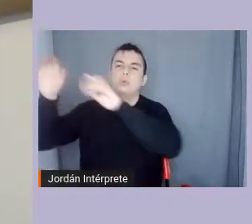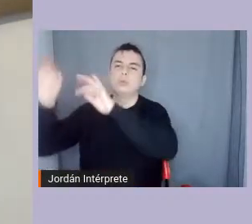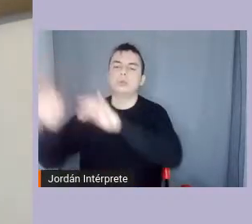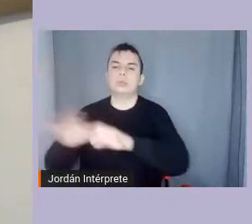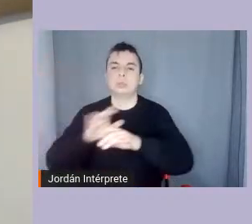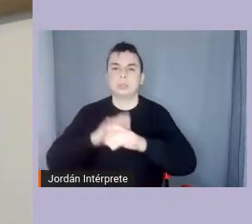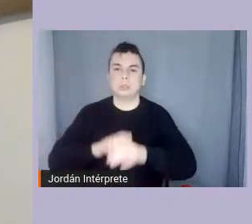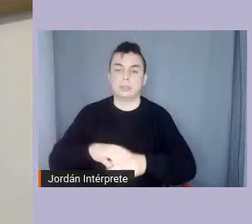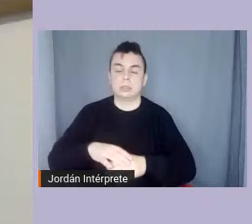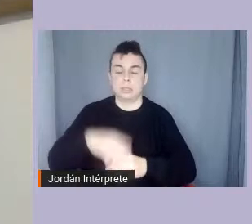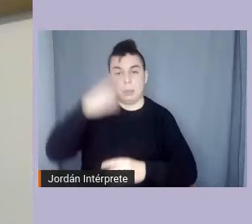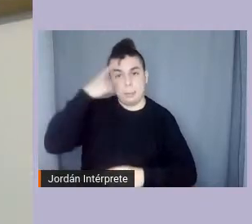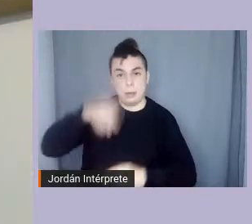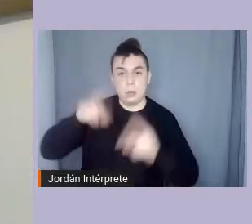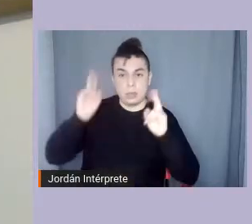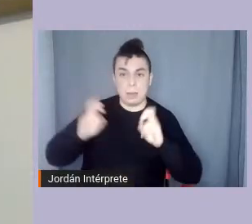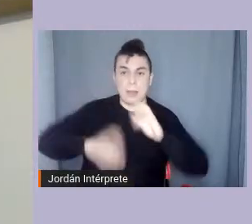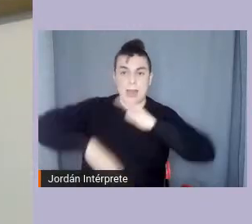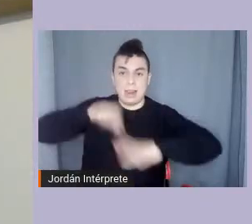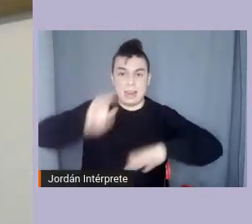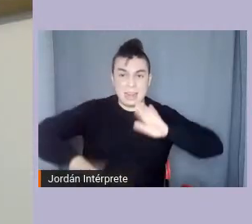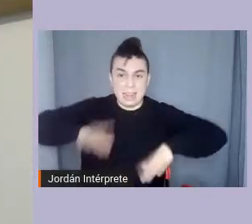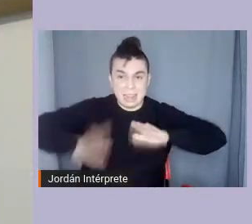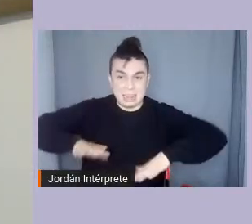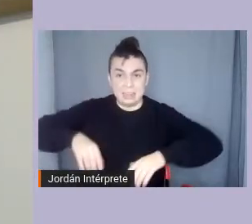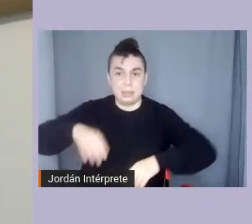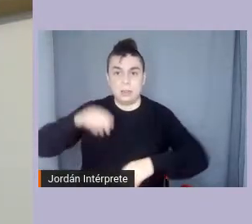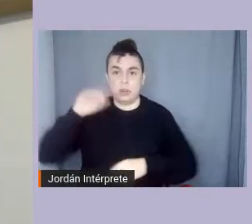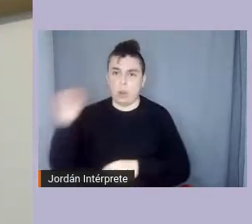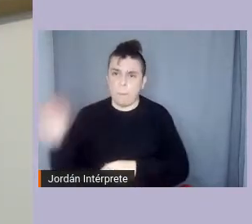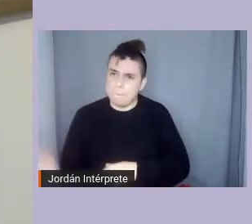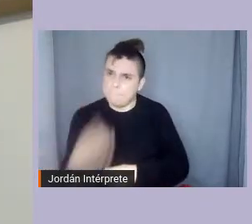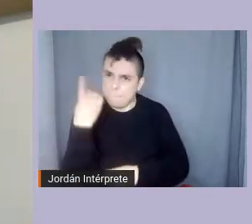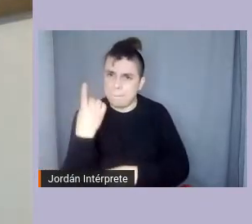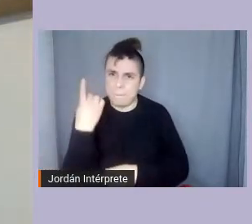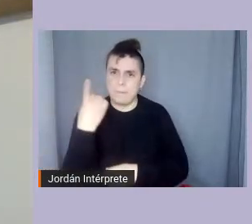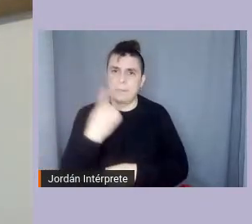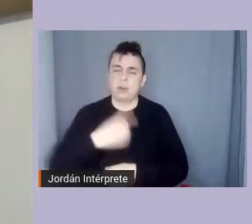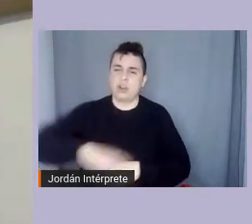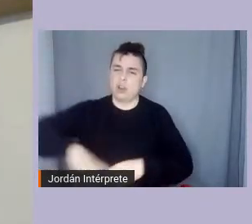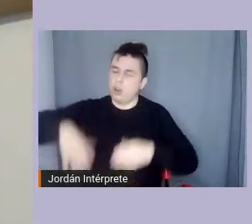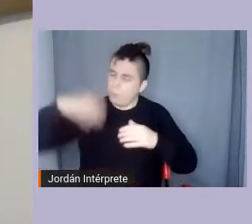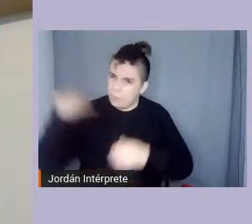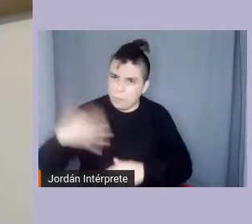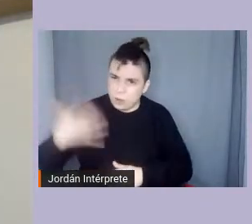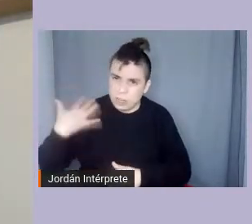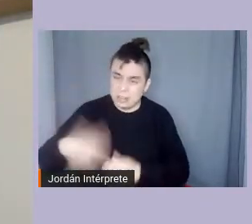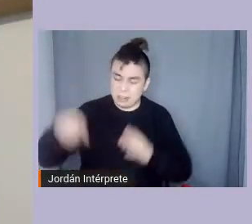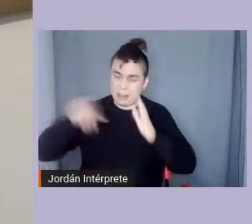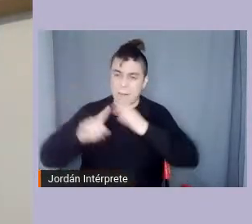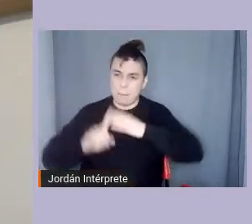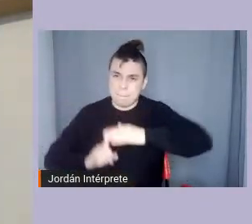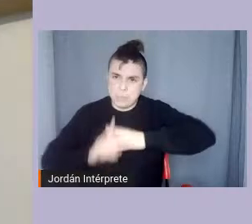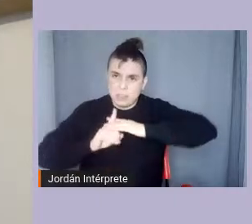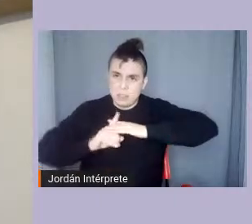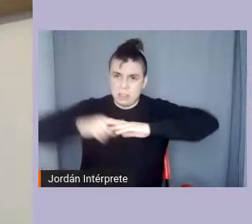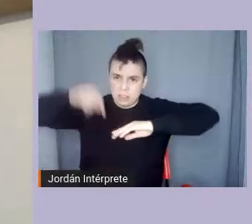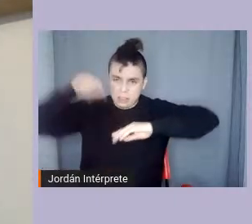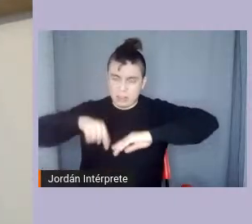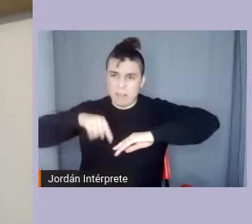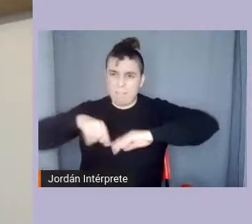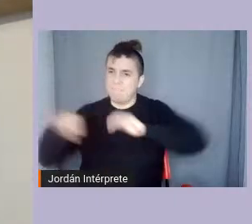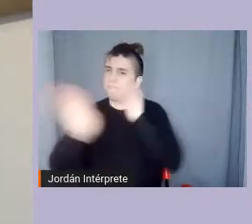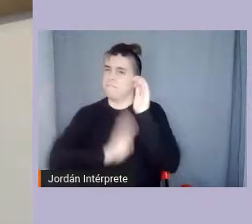ritmo también como fuente musical. Lo primero, lo básico, ahí, el ritmo. El